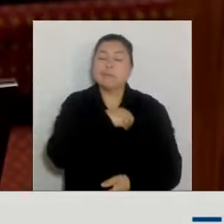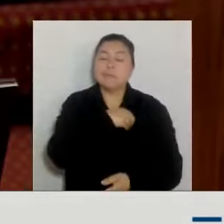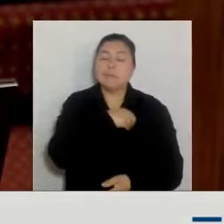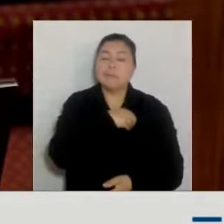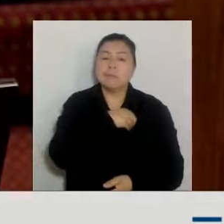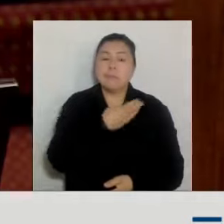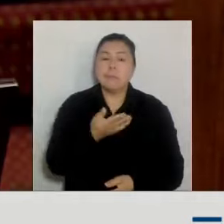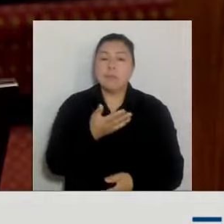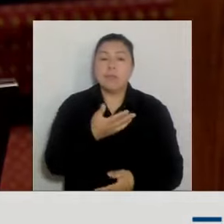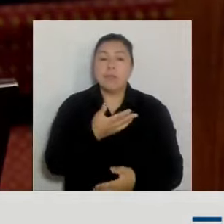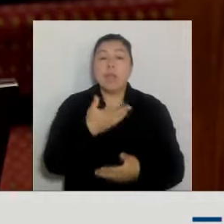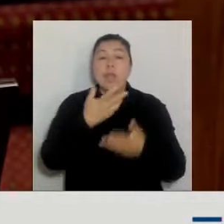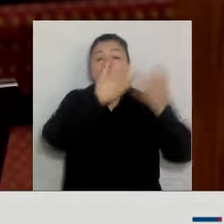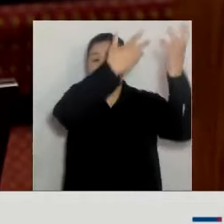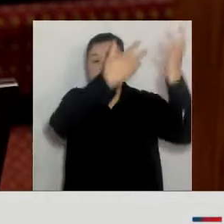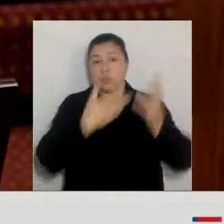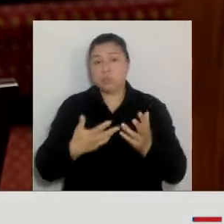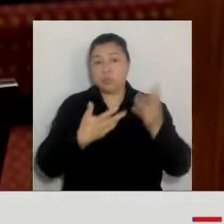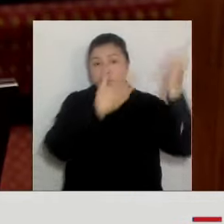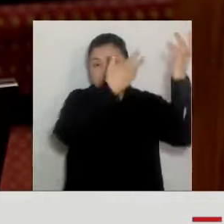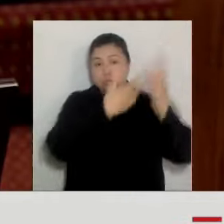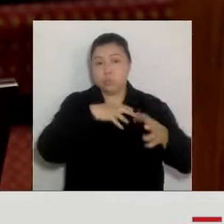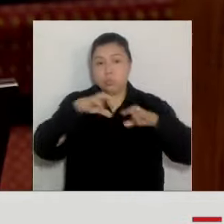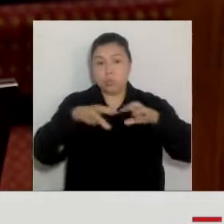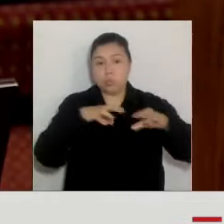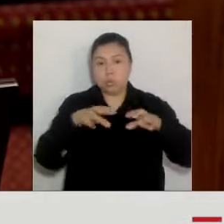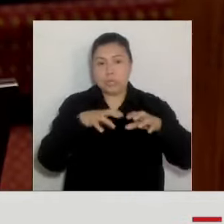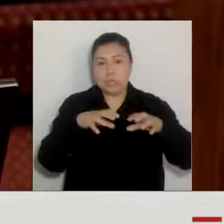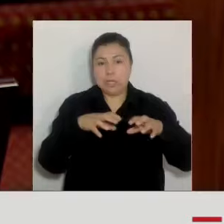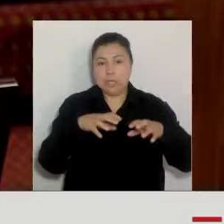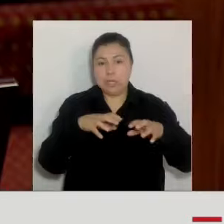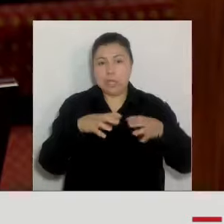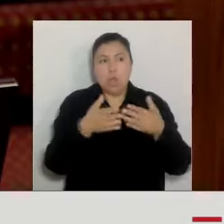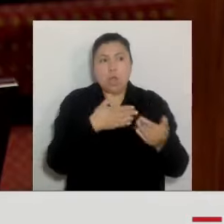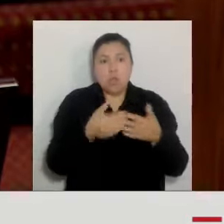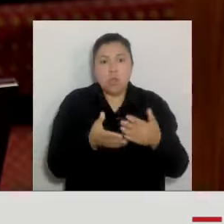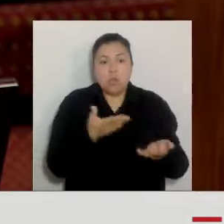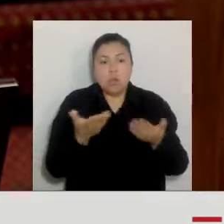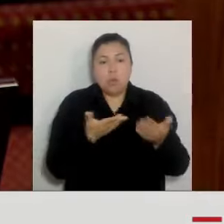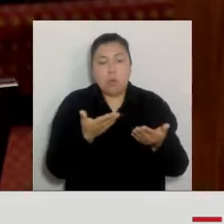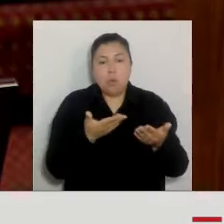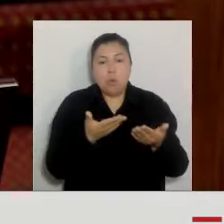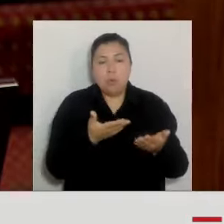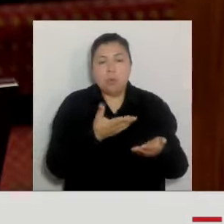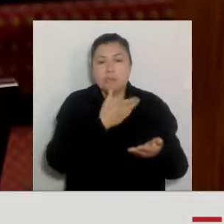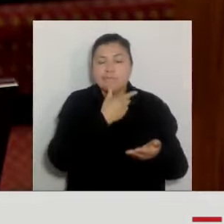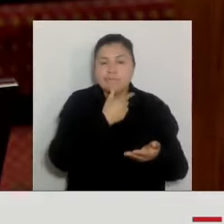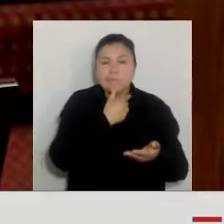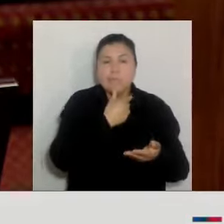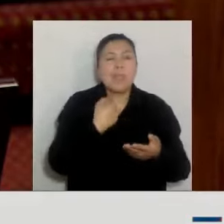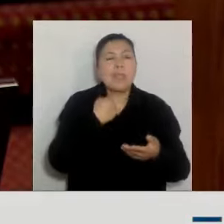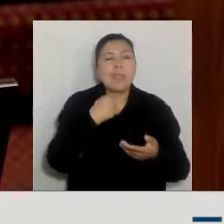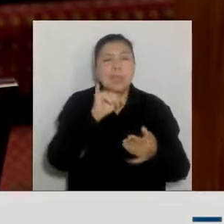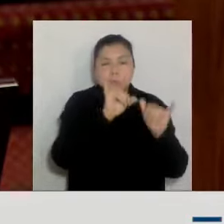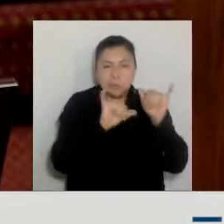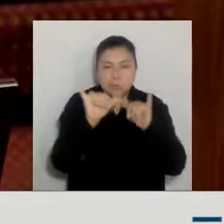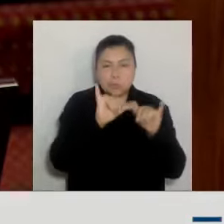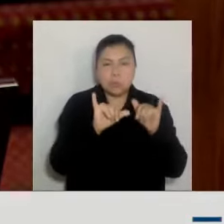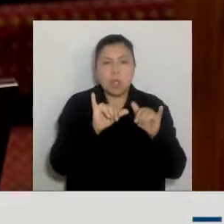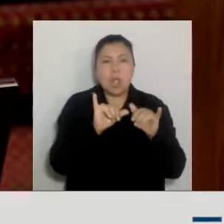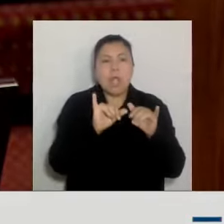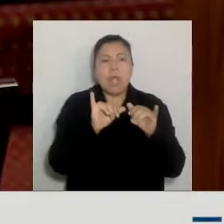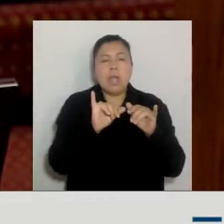llegar a nuestro país producto de procedencia donde no sabemos Qué producto qué químico qué pesticidas